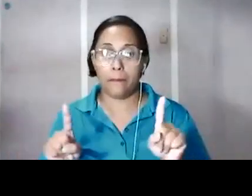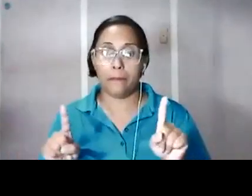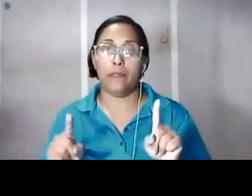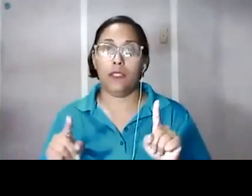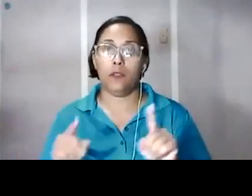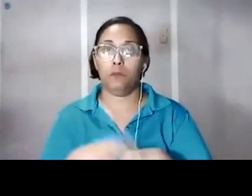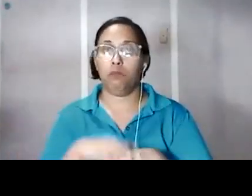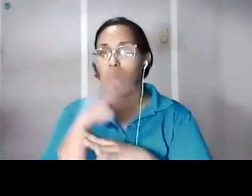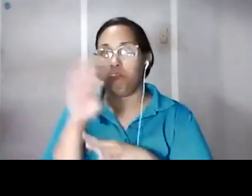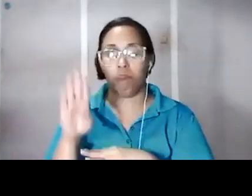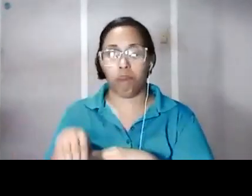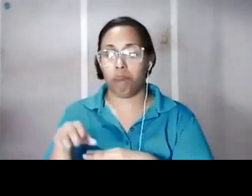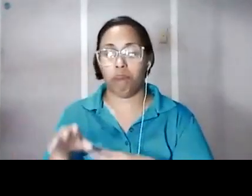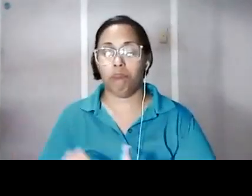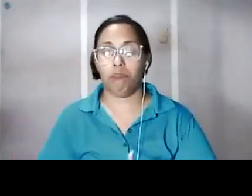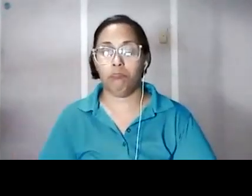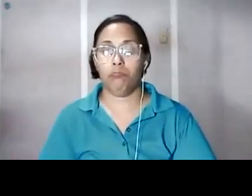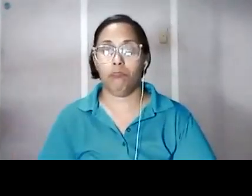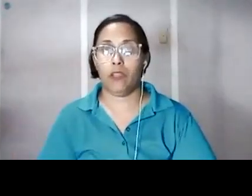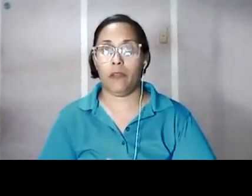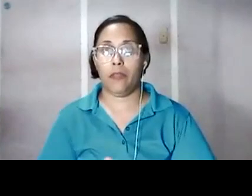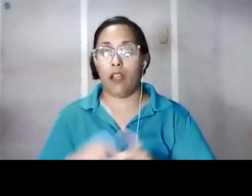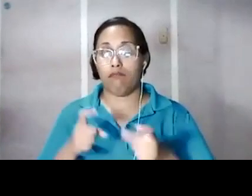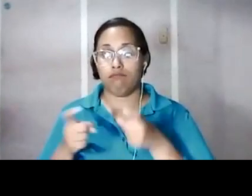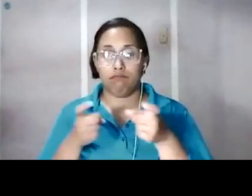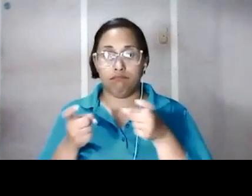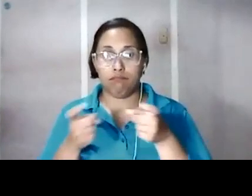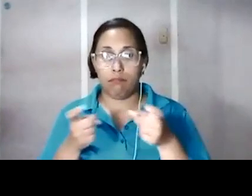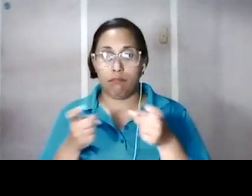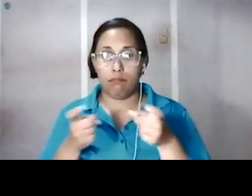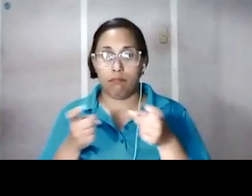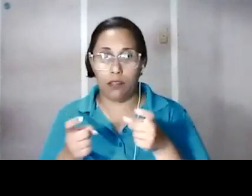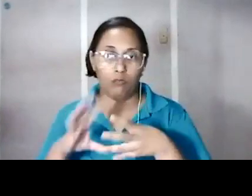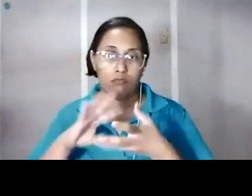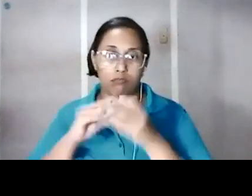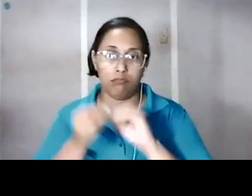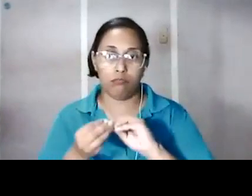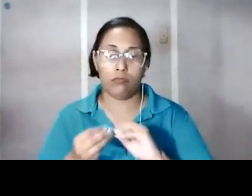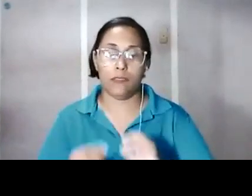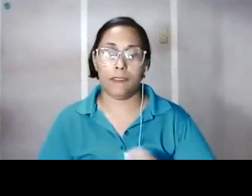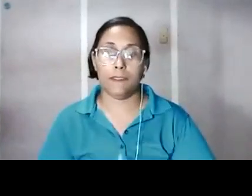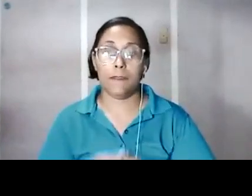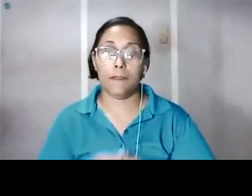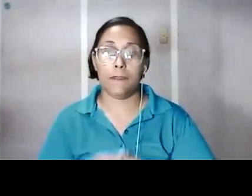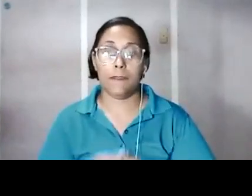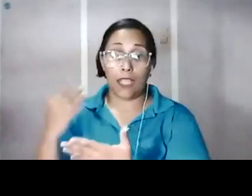nunca pudieron ser controlados a cabalidad. Antes